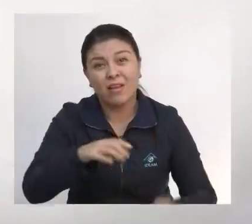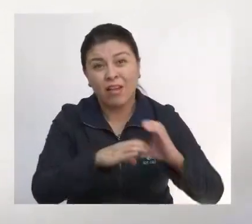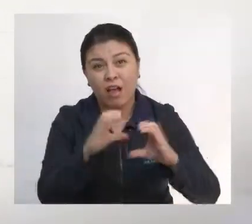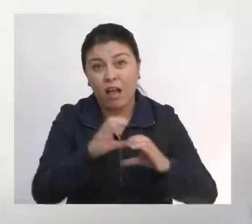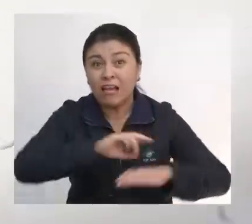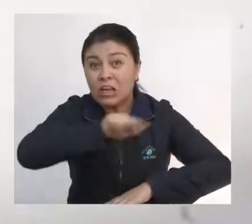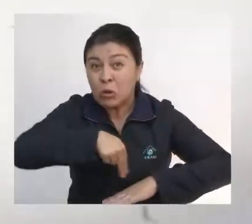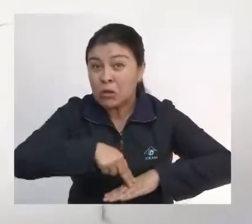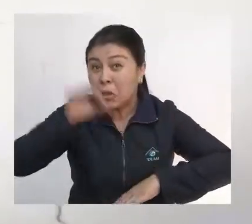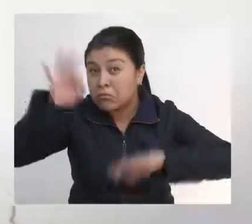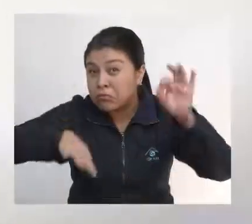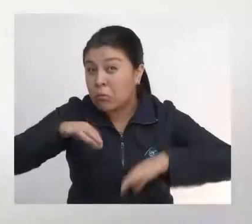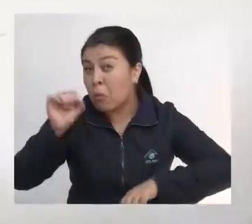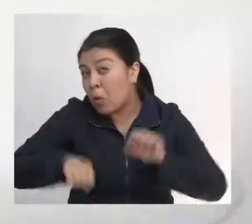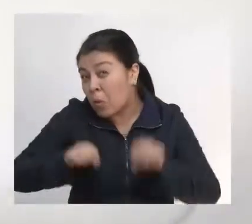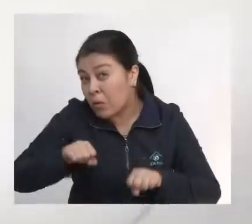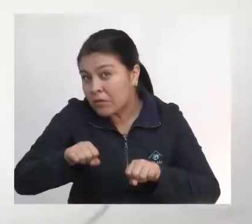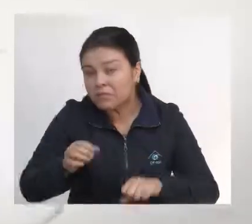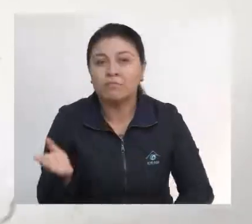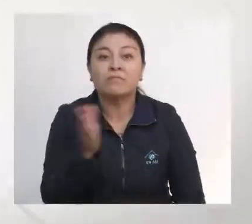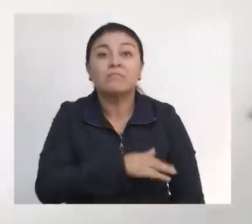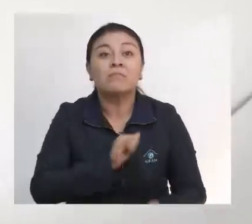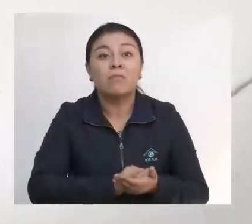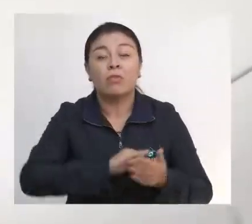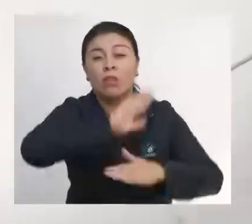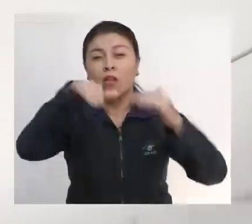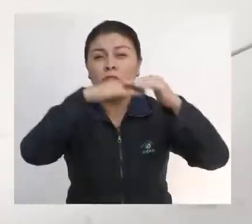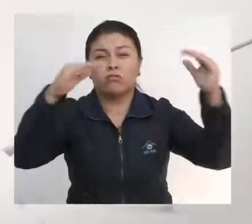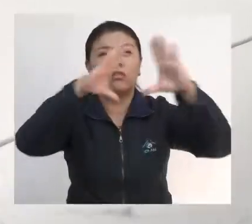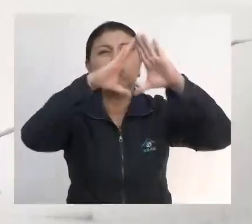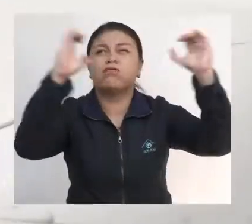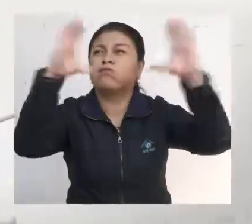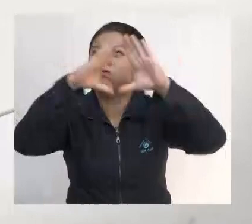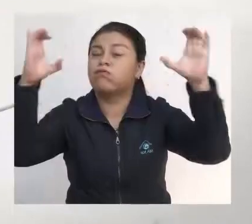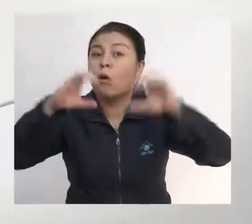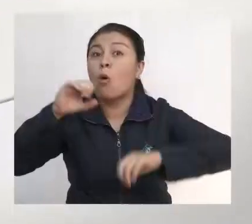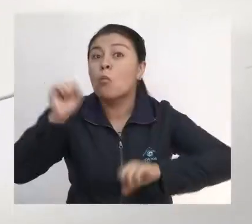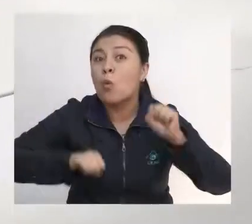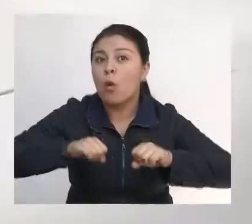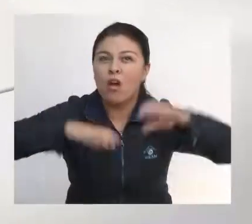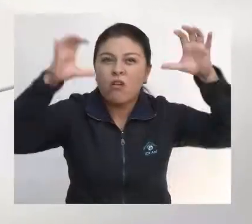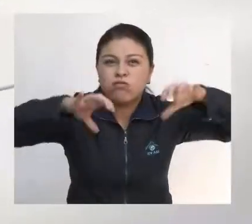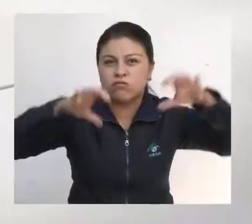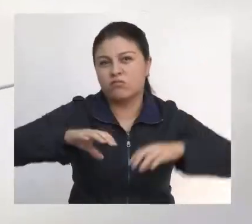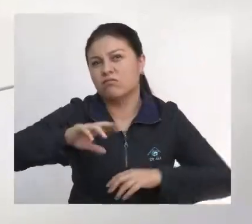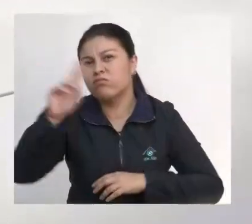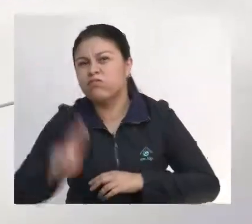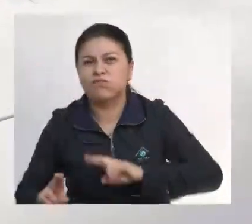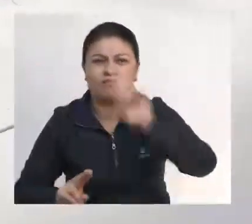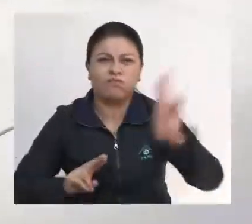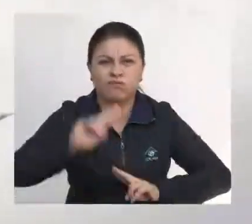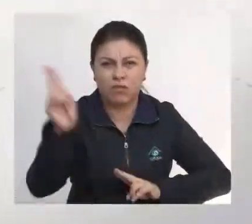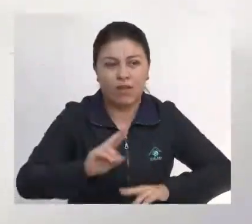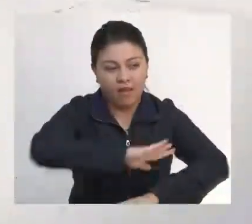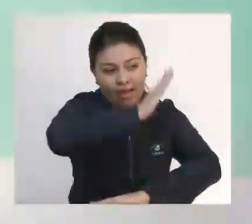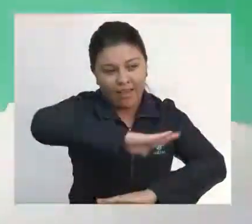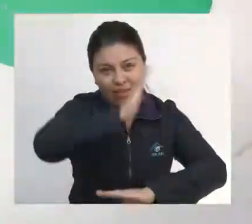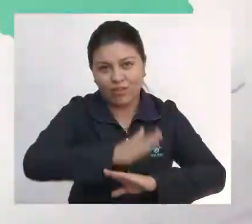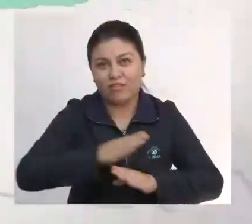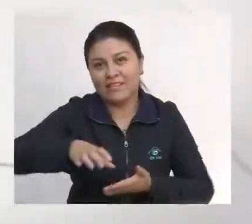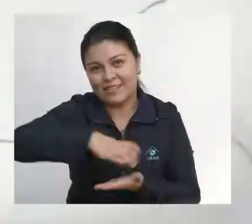en algunos sectores de Antioquia, Santanderes, Rizaralda, Caldas, Sur de Tolima, Oriente de Boyacá y Cundinamarca